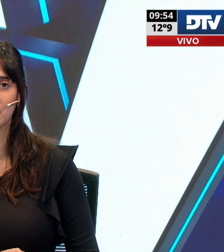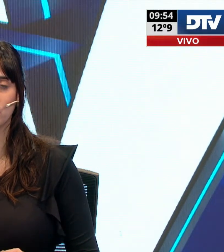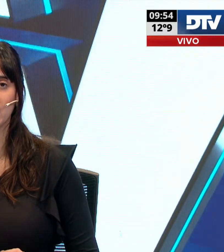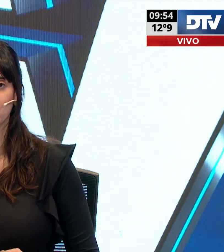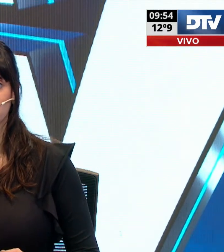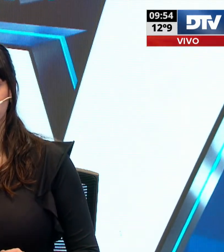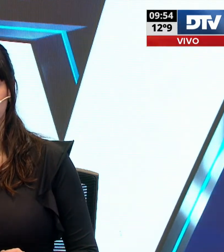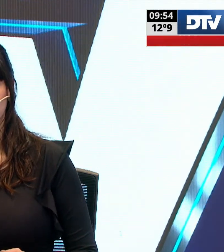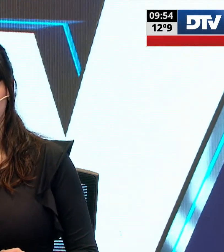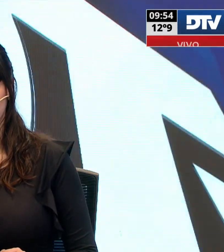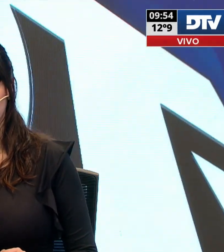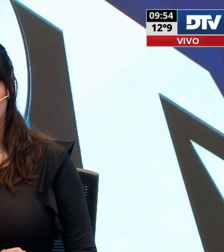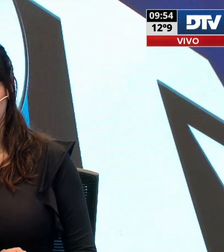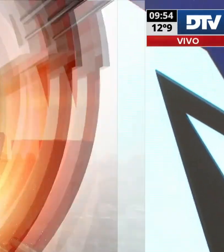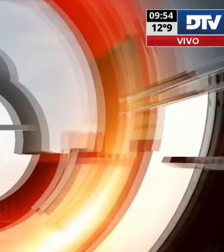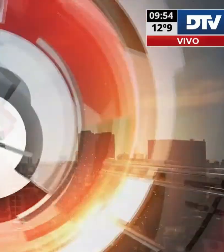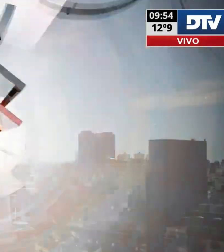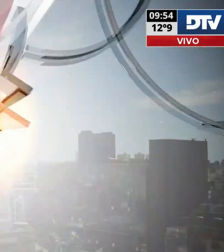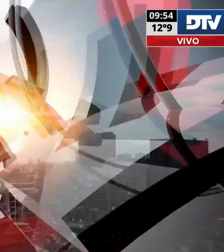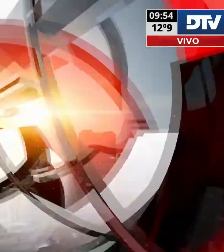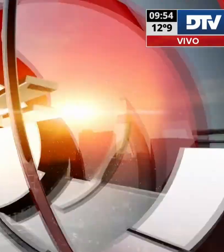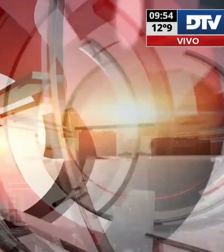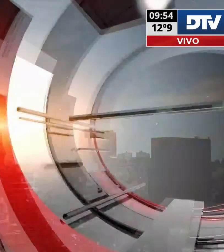la Cámara de Diputados.